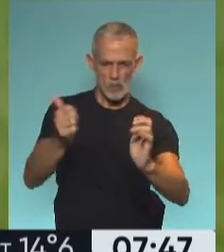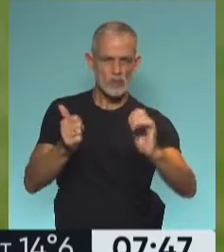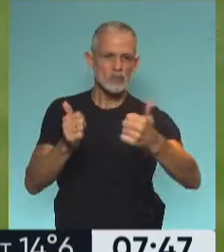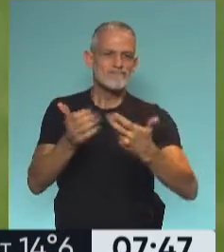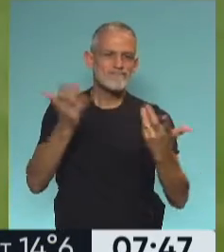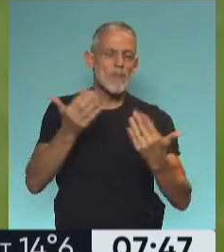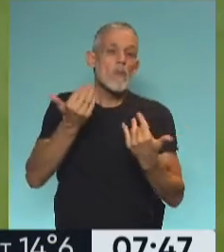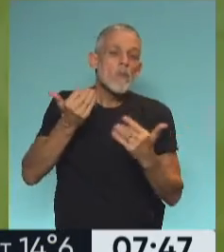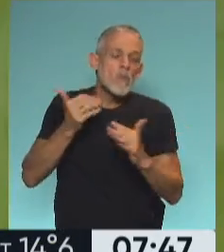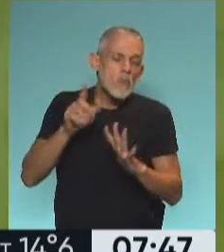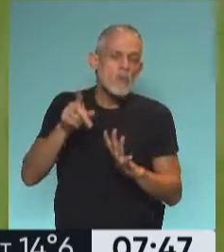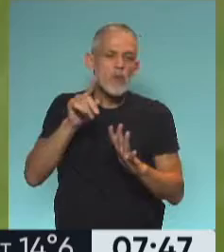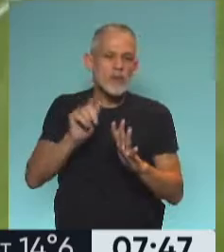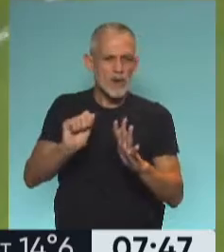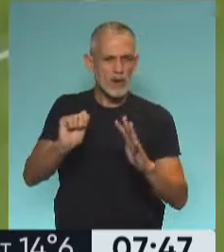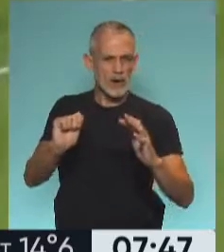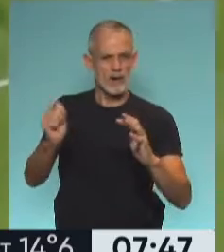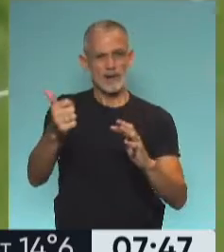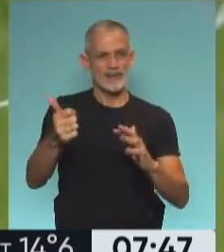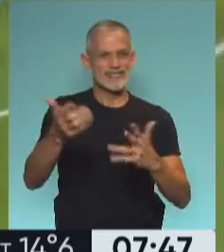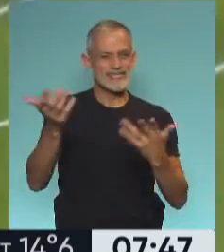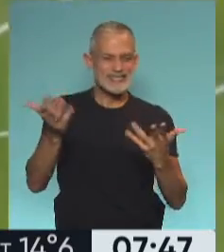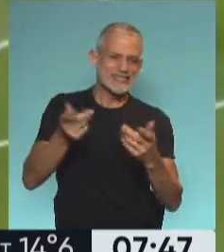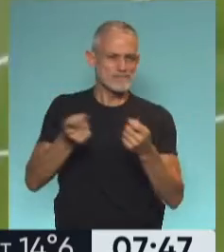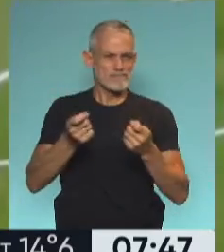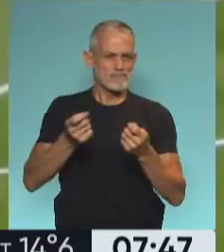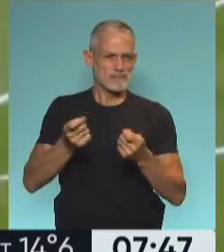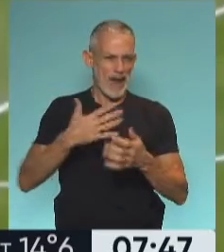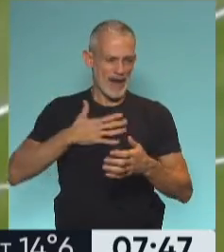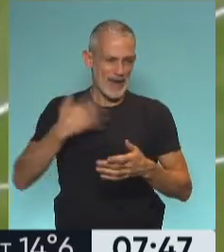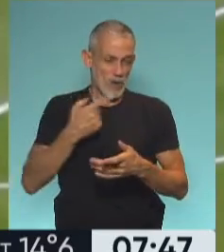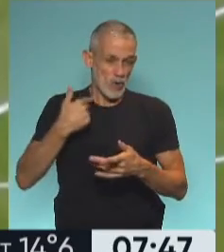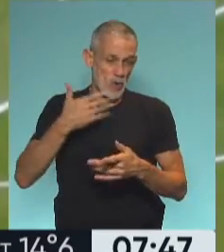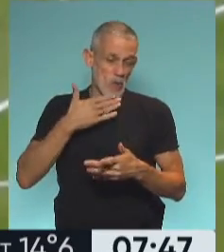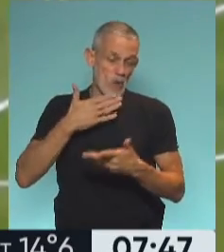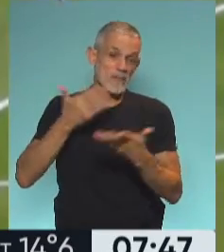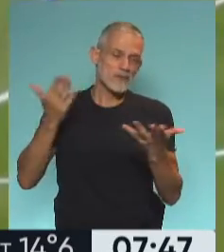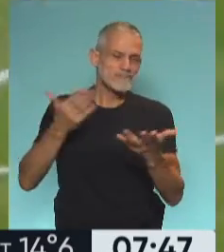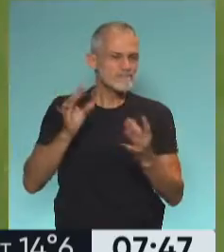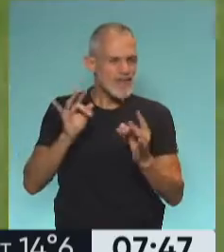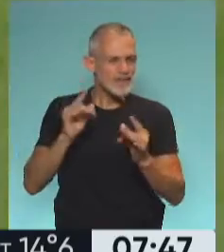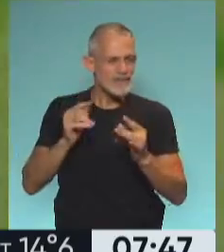que lo pudimos hacer, ponernos en ventaja, se abre el partido y a nosotros nos conviene, pero bueno, nos está costando ahí.